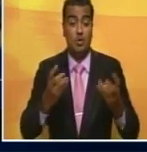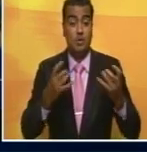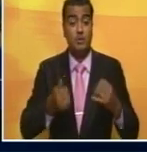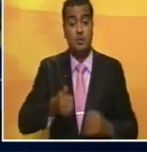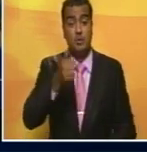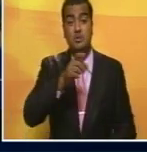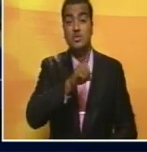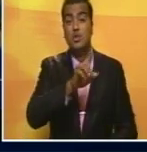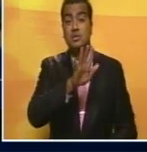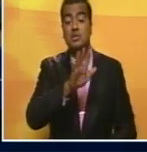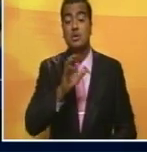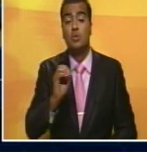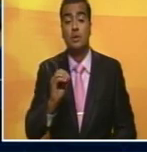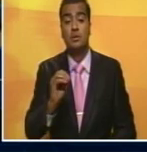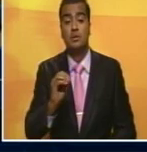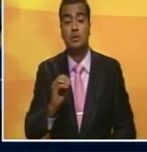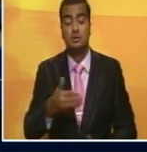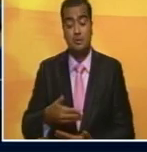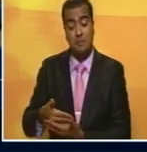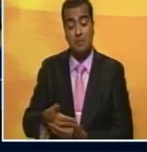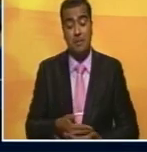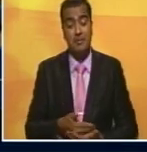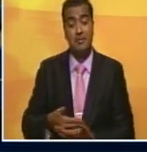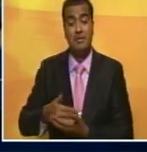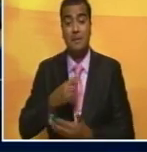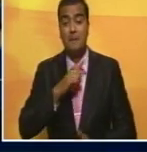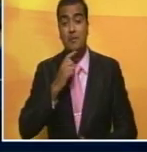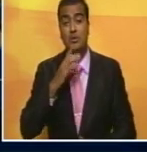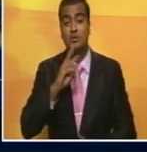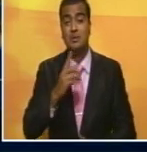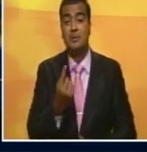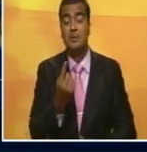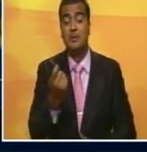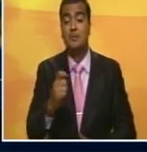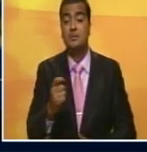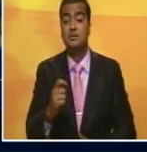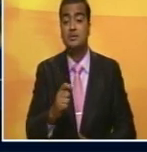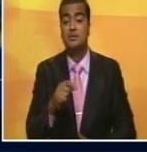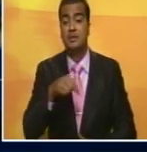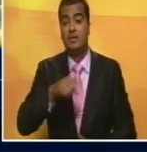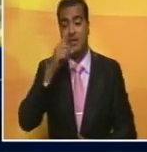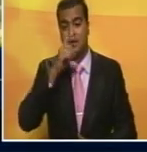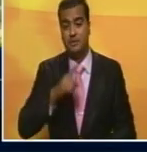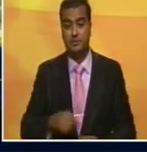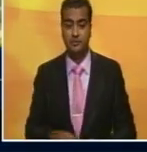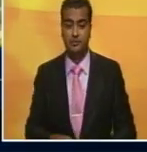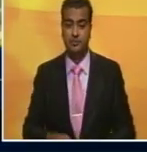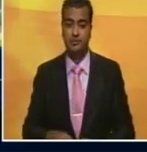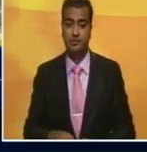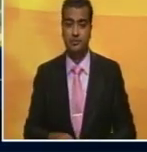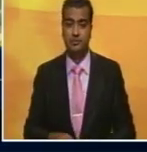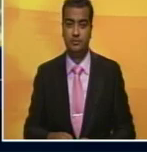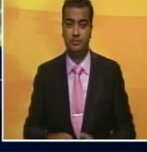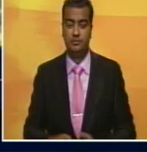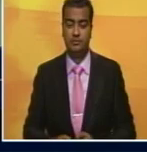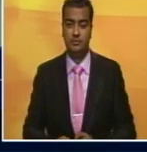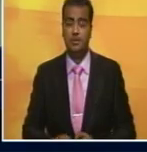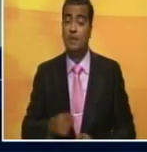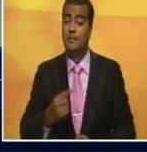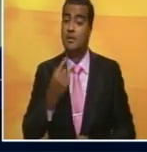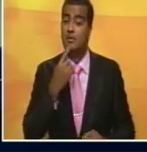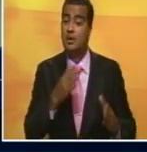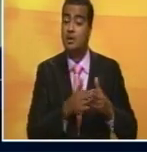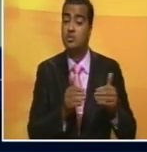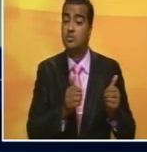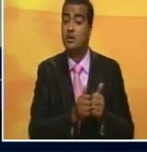los 150 neonatos fallecidos en los 6 primeros meses de este año. Omaña enfatizó que en el estado